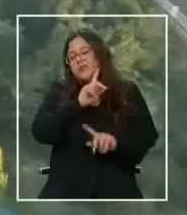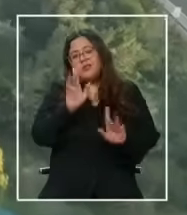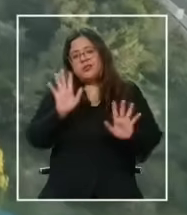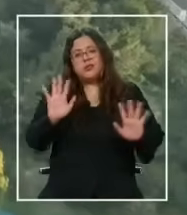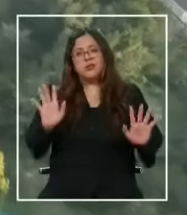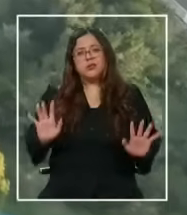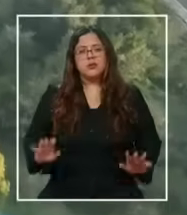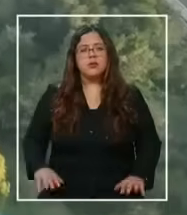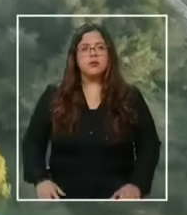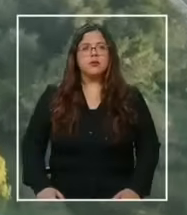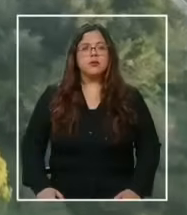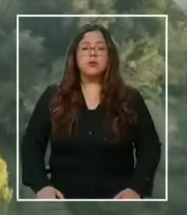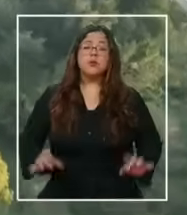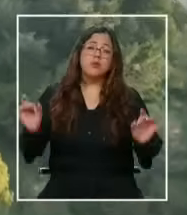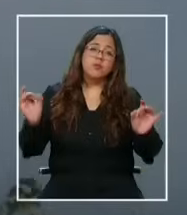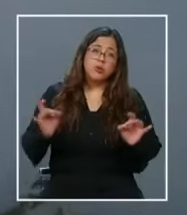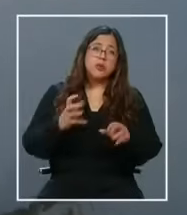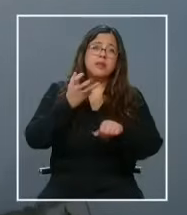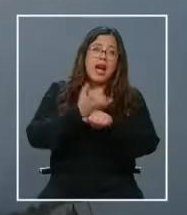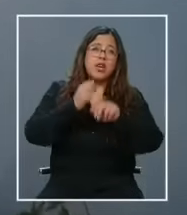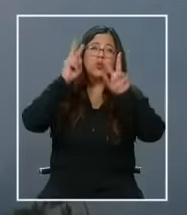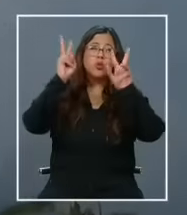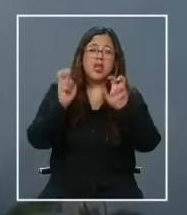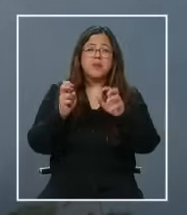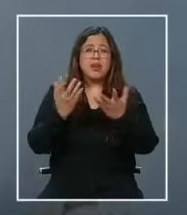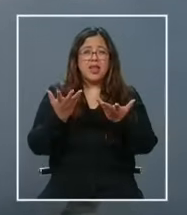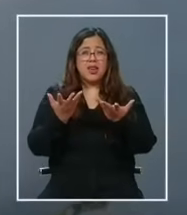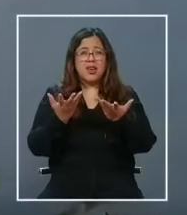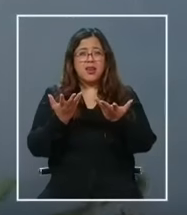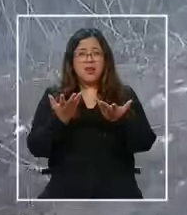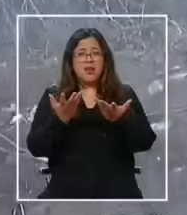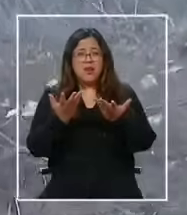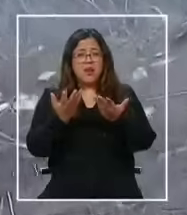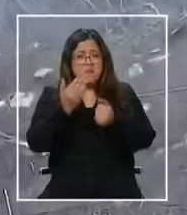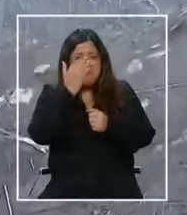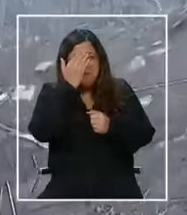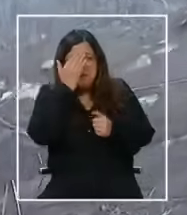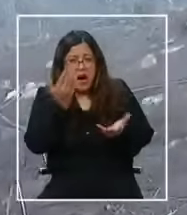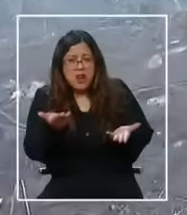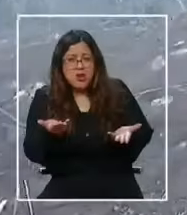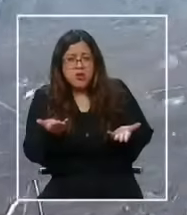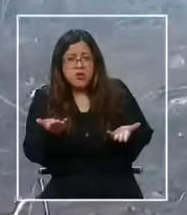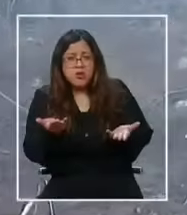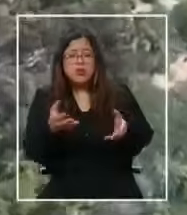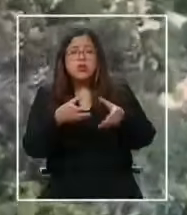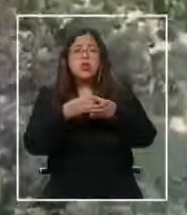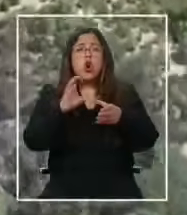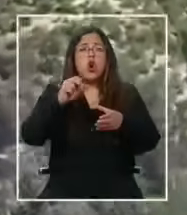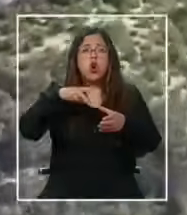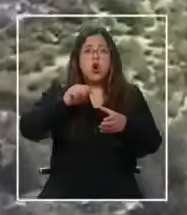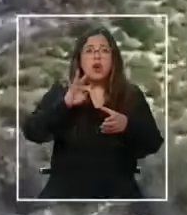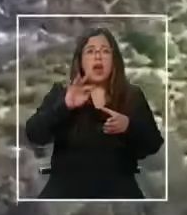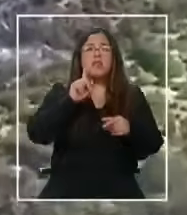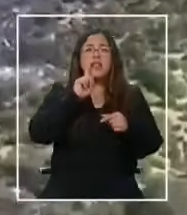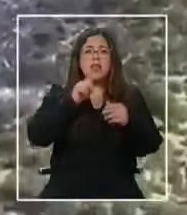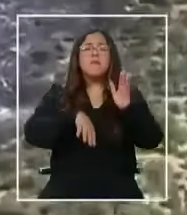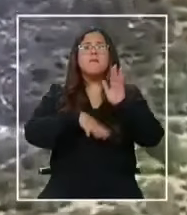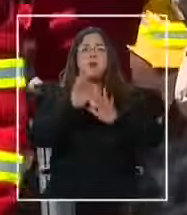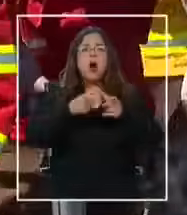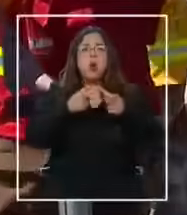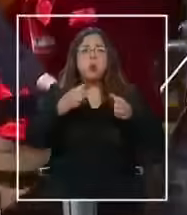provoque puede existir un trasfondo perverso como dice la autoridad conaf aumenta cada año sus cupos para recibir